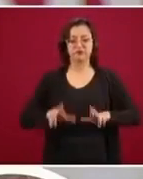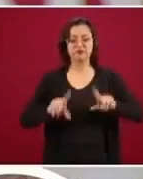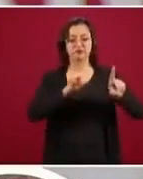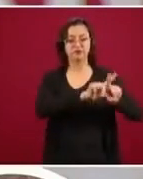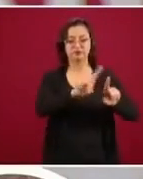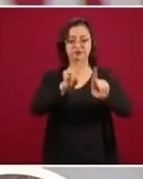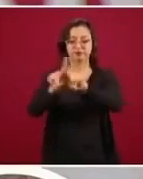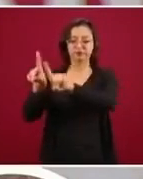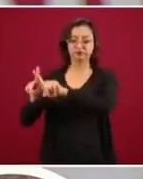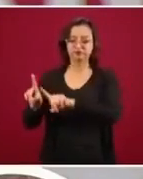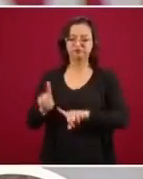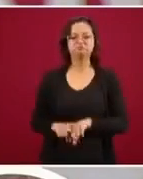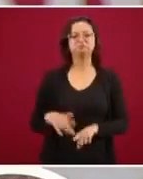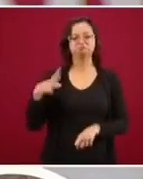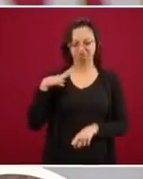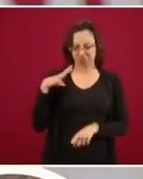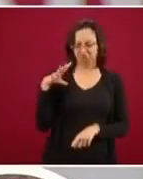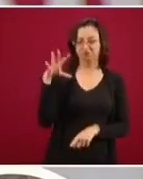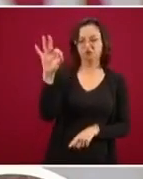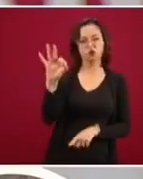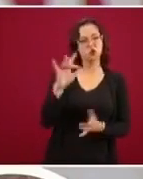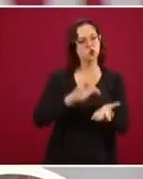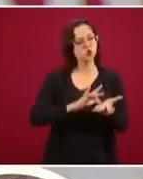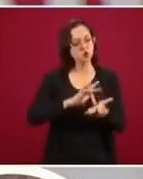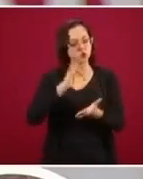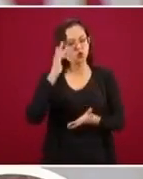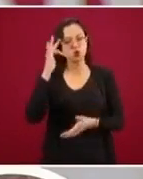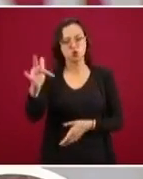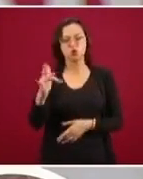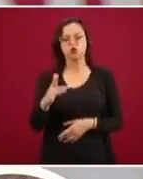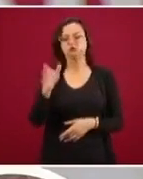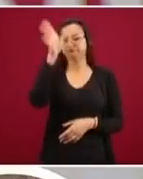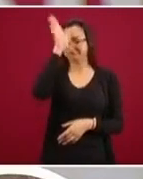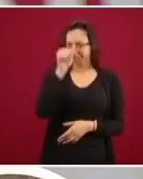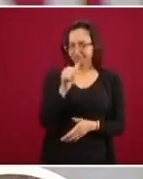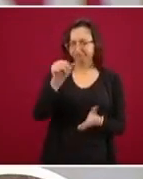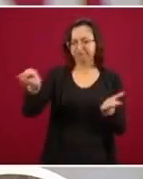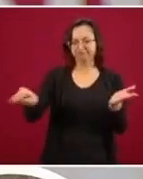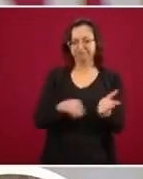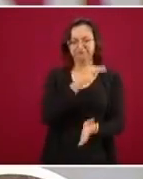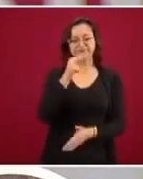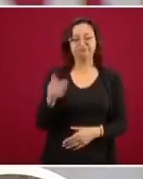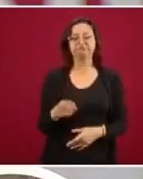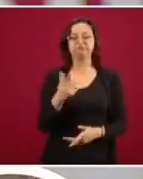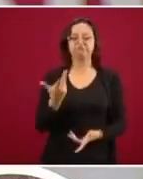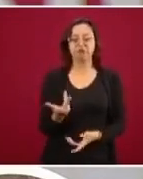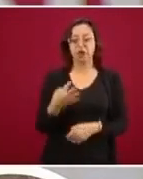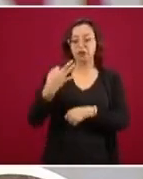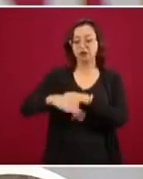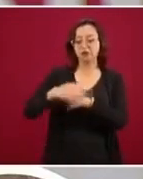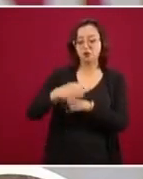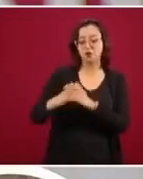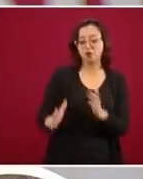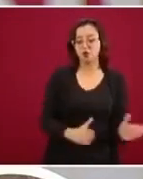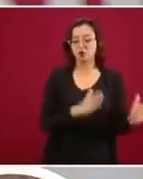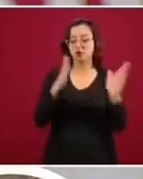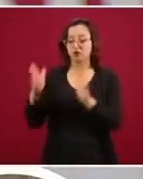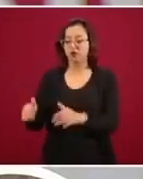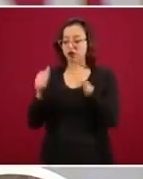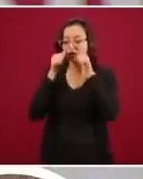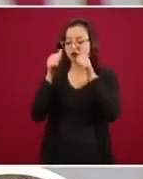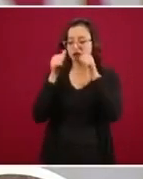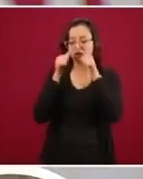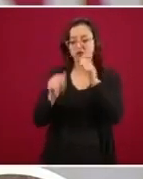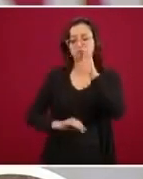instituciones para suscribir el convenio marco para la prestación subrrogada de servicios médicos y ópticos y